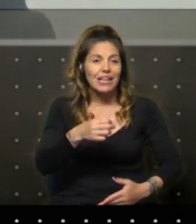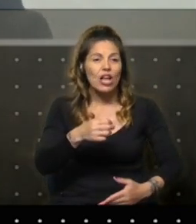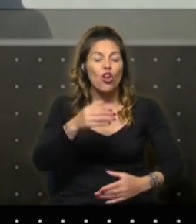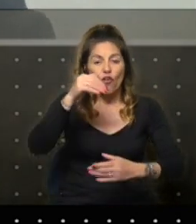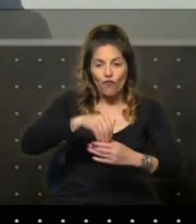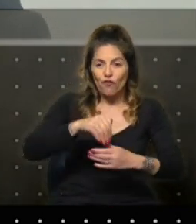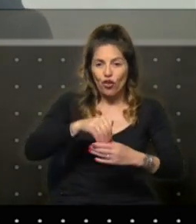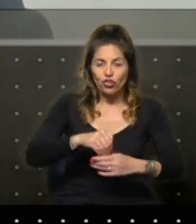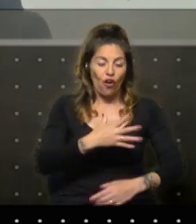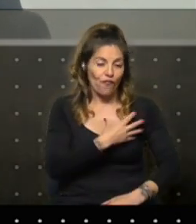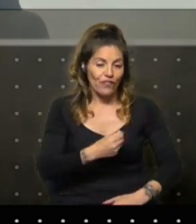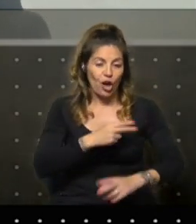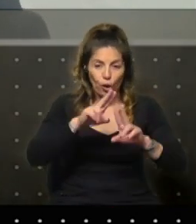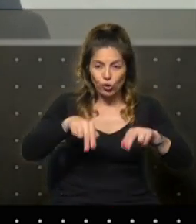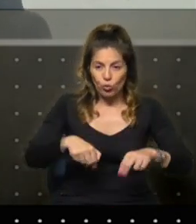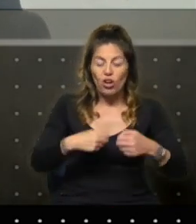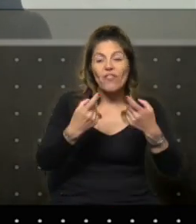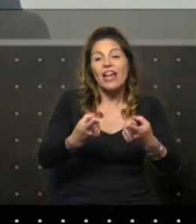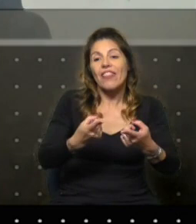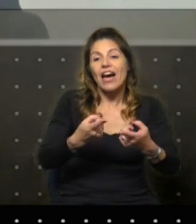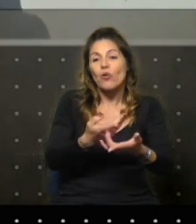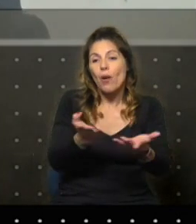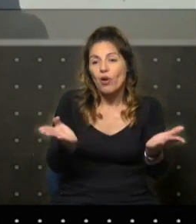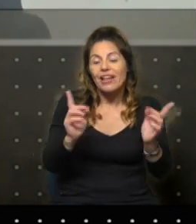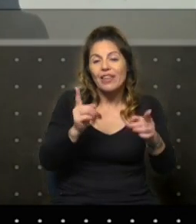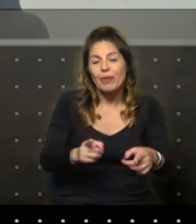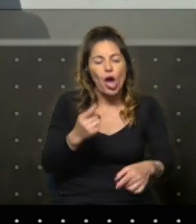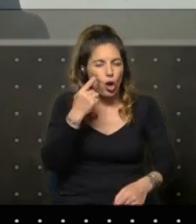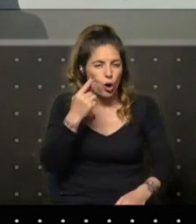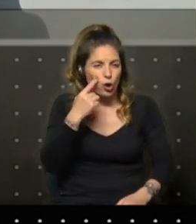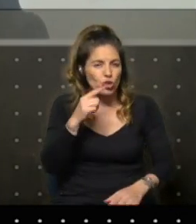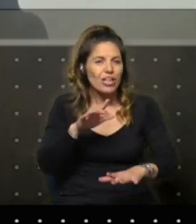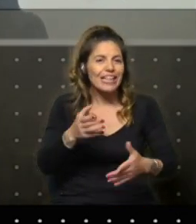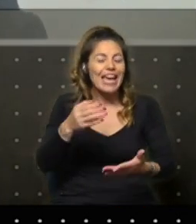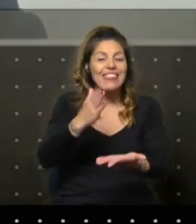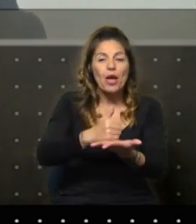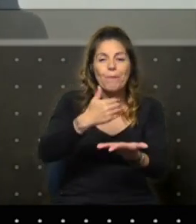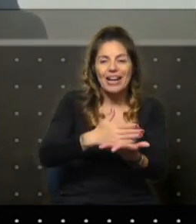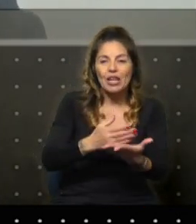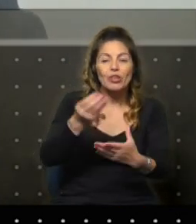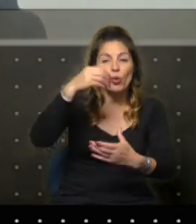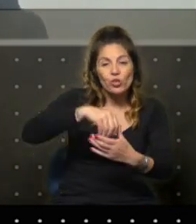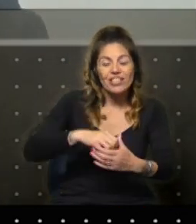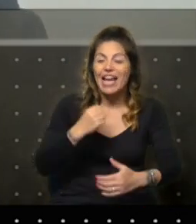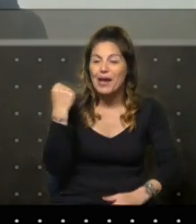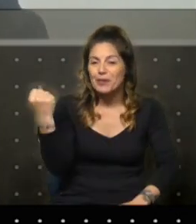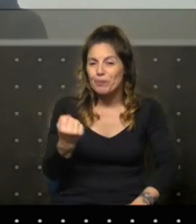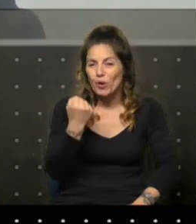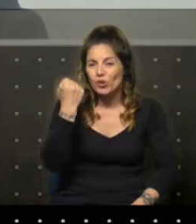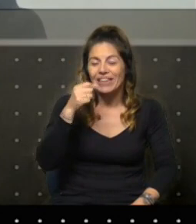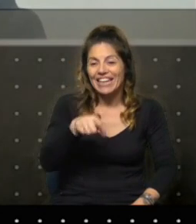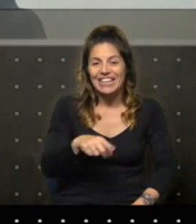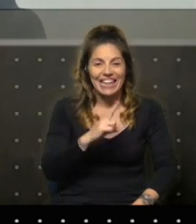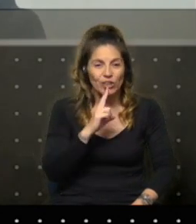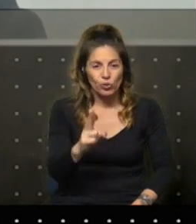blancos y nulos que seguramente van a dar alguna Pauta también y conocer un poquito qué provinci tuvieron una incidencia importante en este